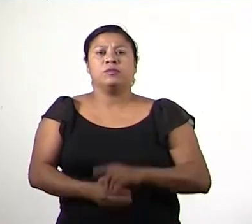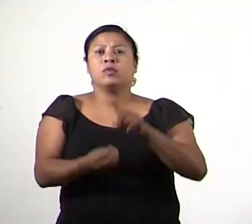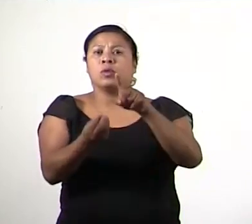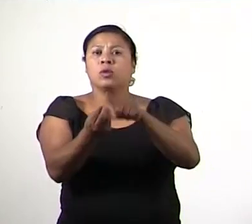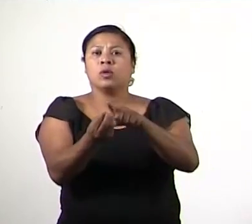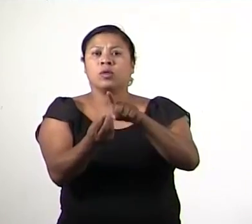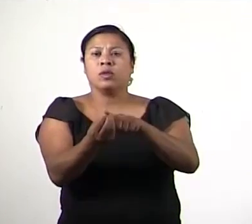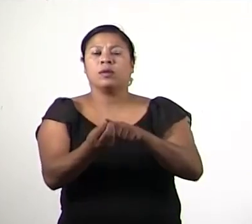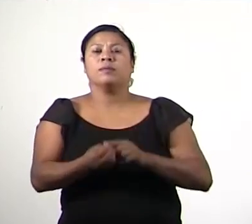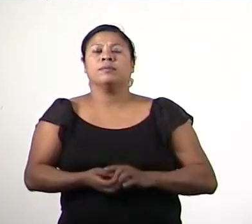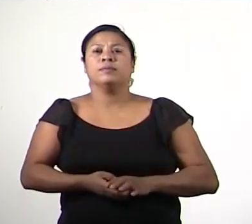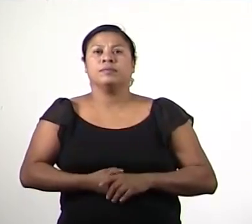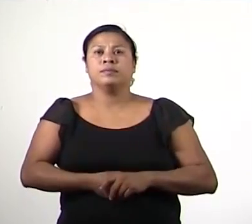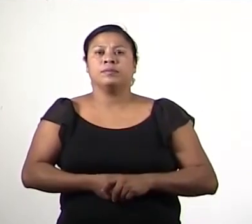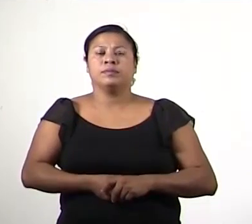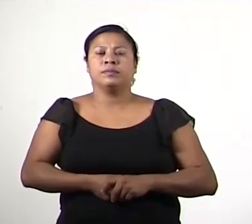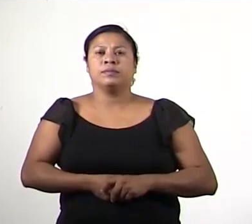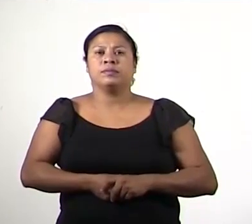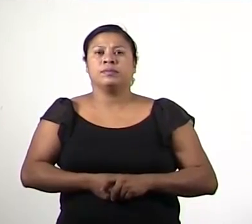¿Dónde